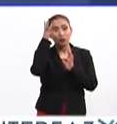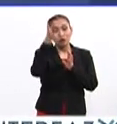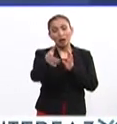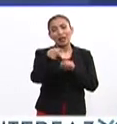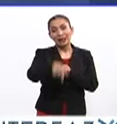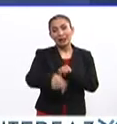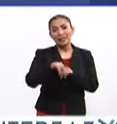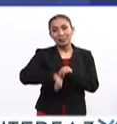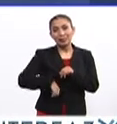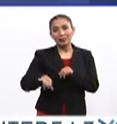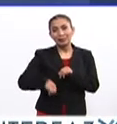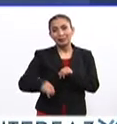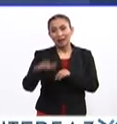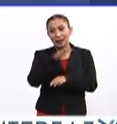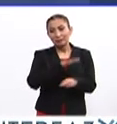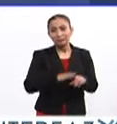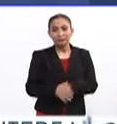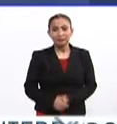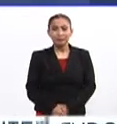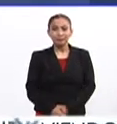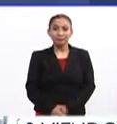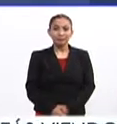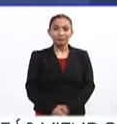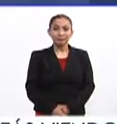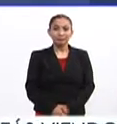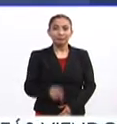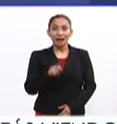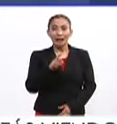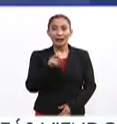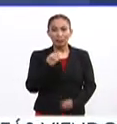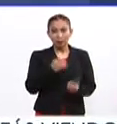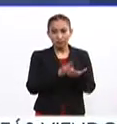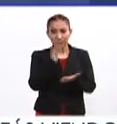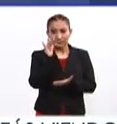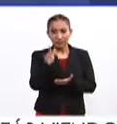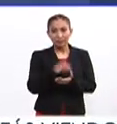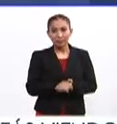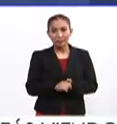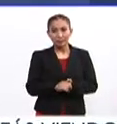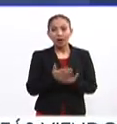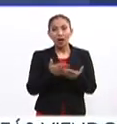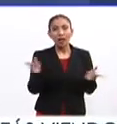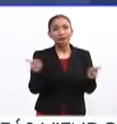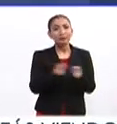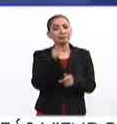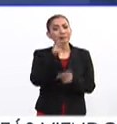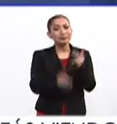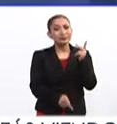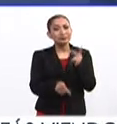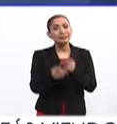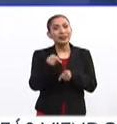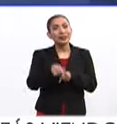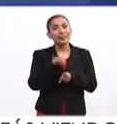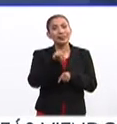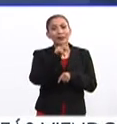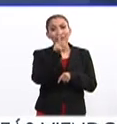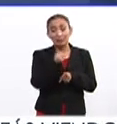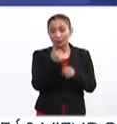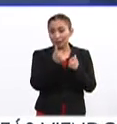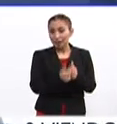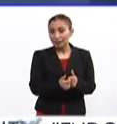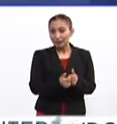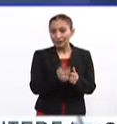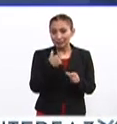mañana en esta interesantísima área. Así es, Karina, pues muchas gracias. Y bueno, vamos a hacer otra breve pausa aquí en Interfaz, pero